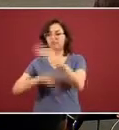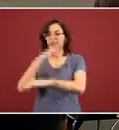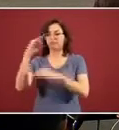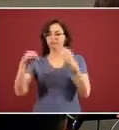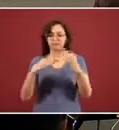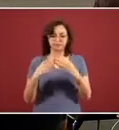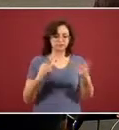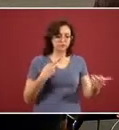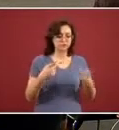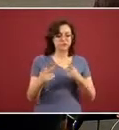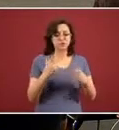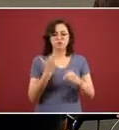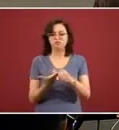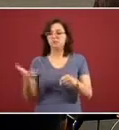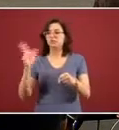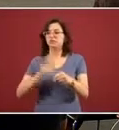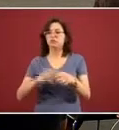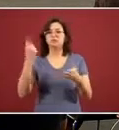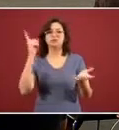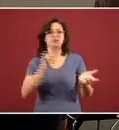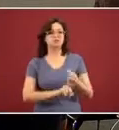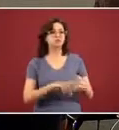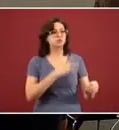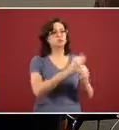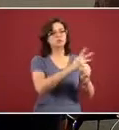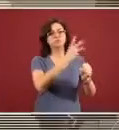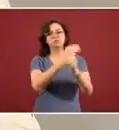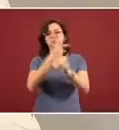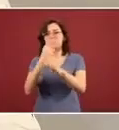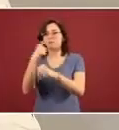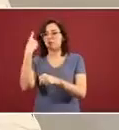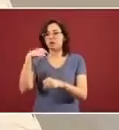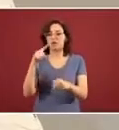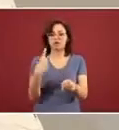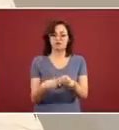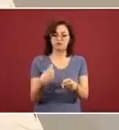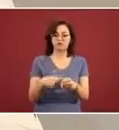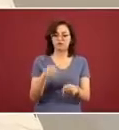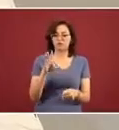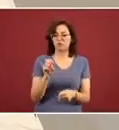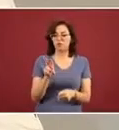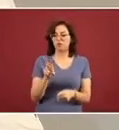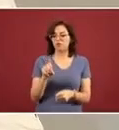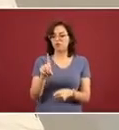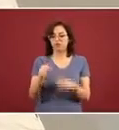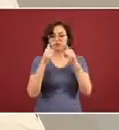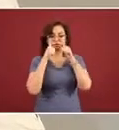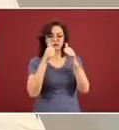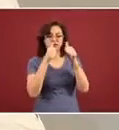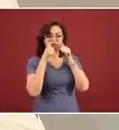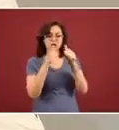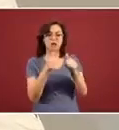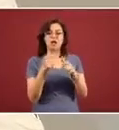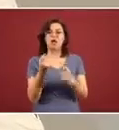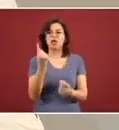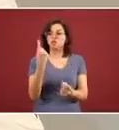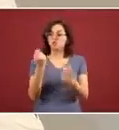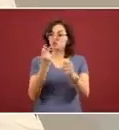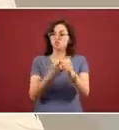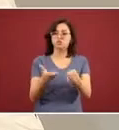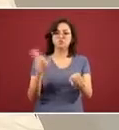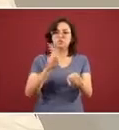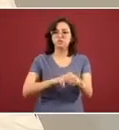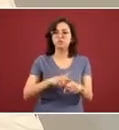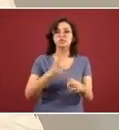más espacio en los hospitales para atender a los pacientes COVID. Para eso hemos liberado algunos espacios,